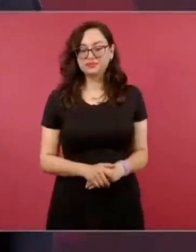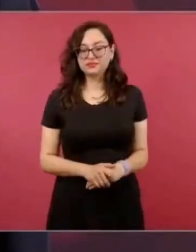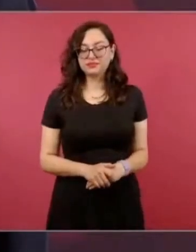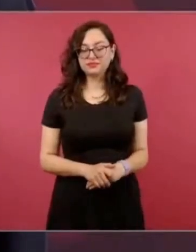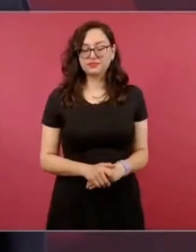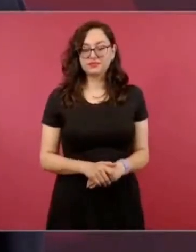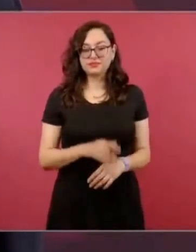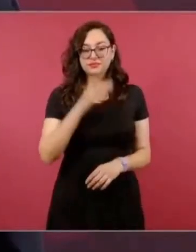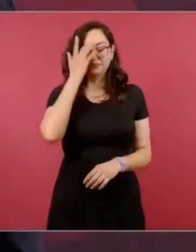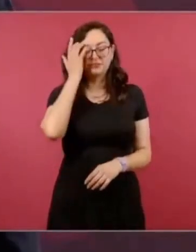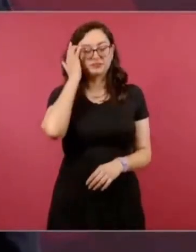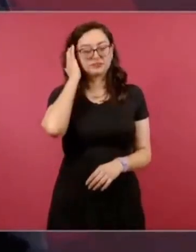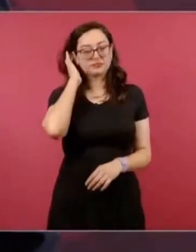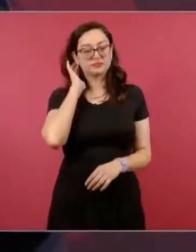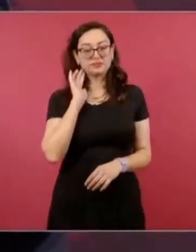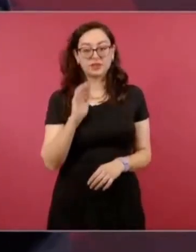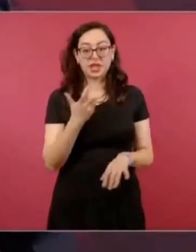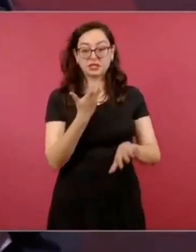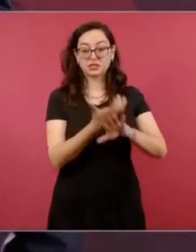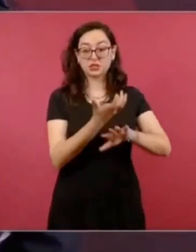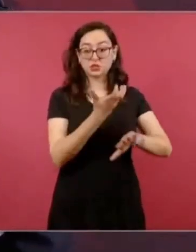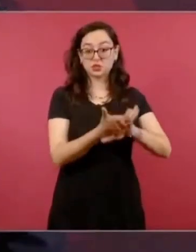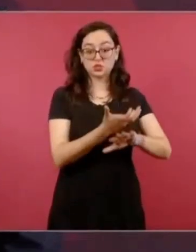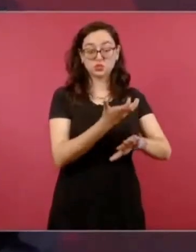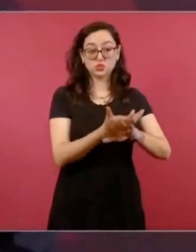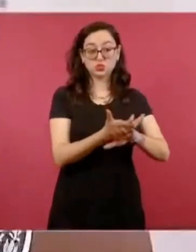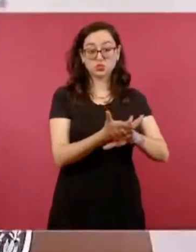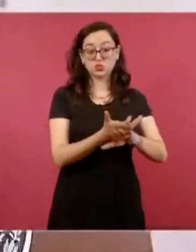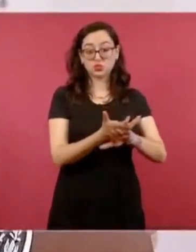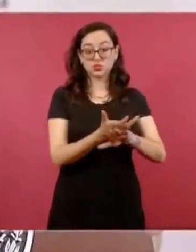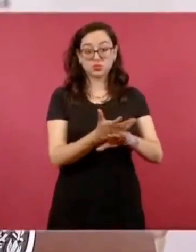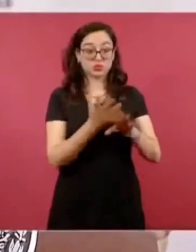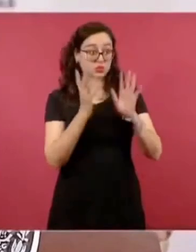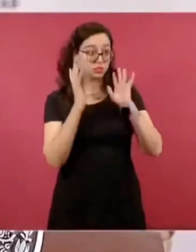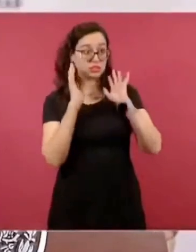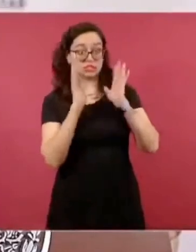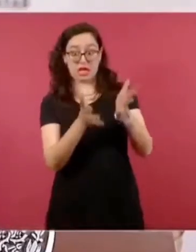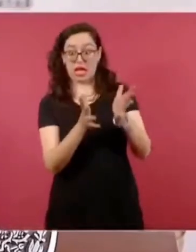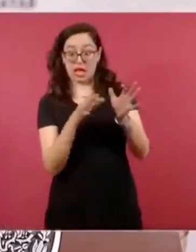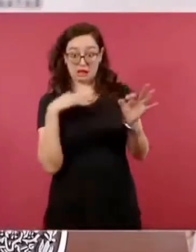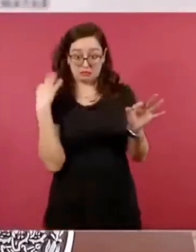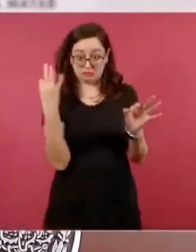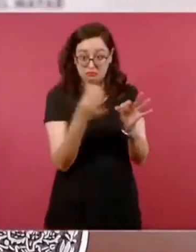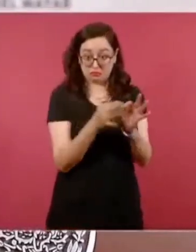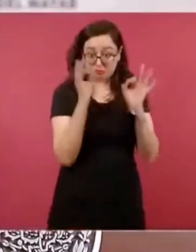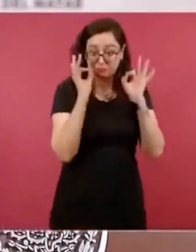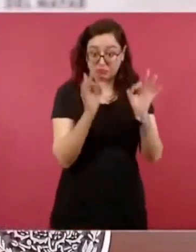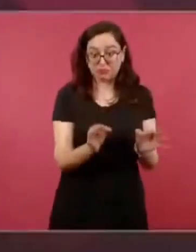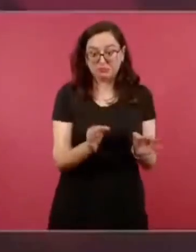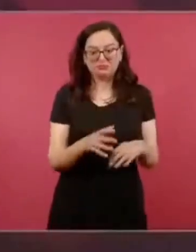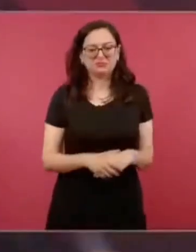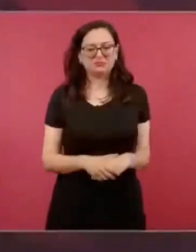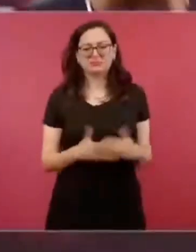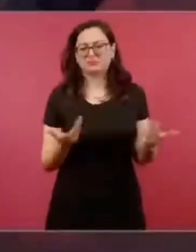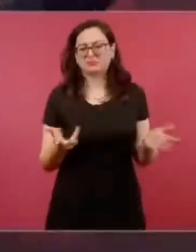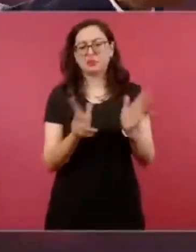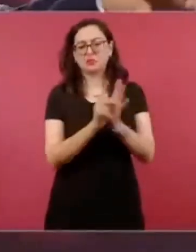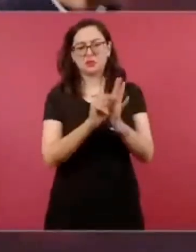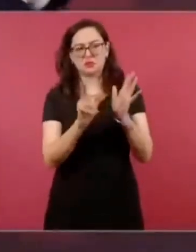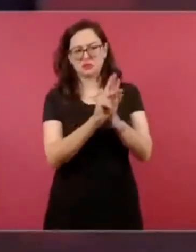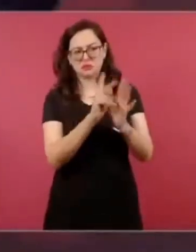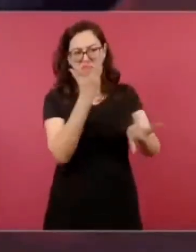No porque está en Estados Unidos es como el New York Times o el Financial Times,